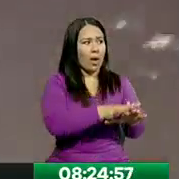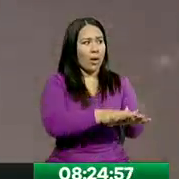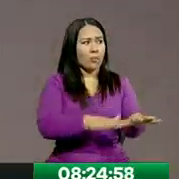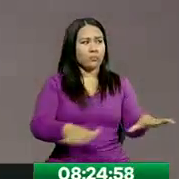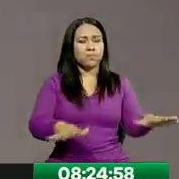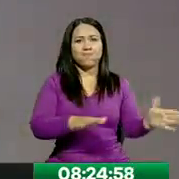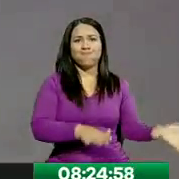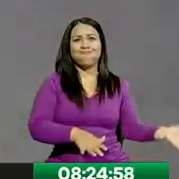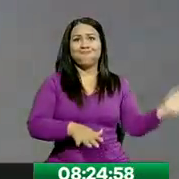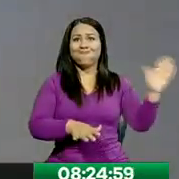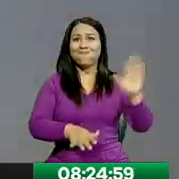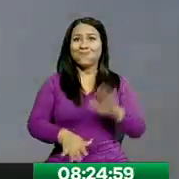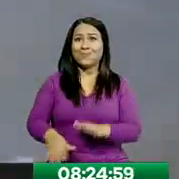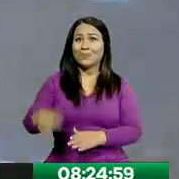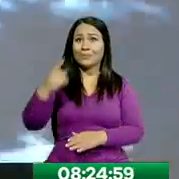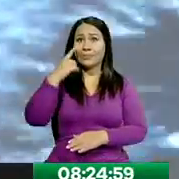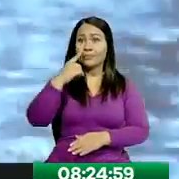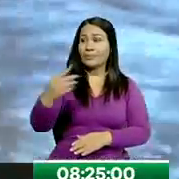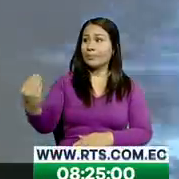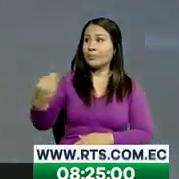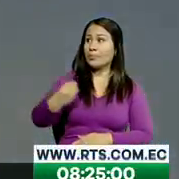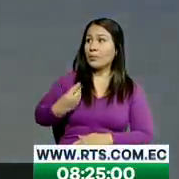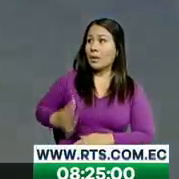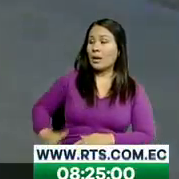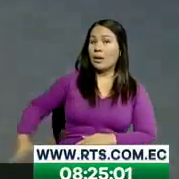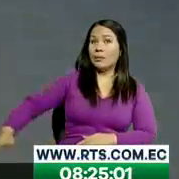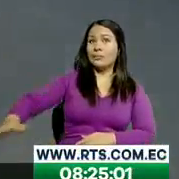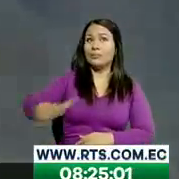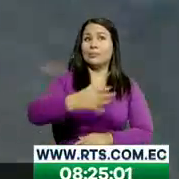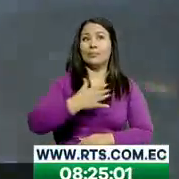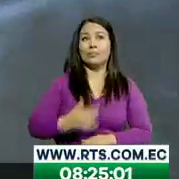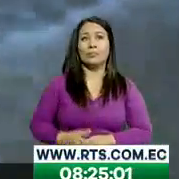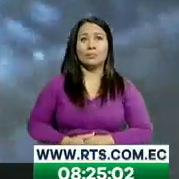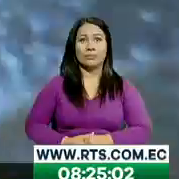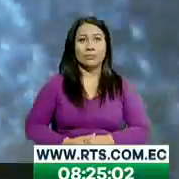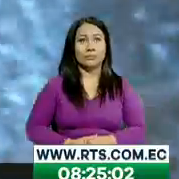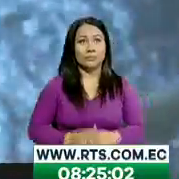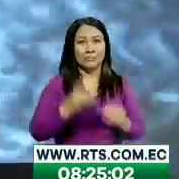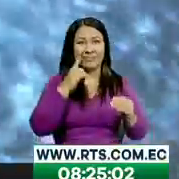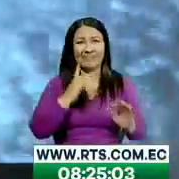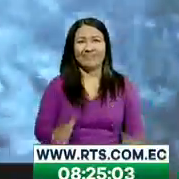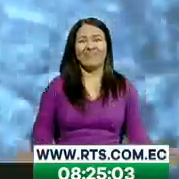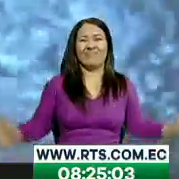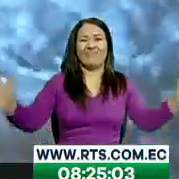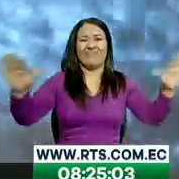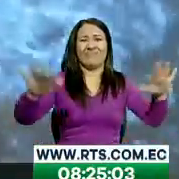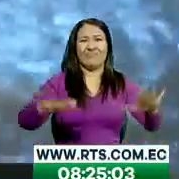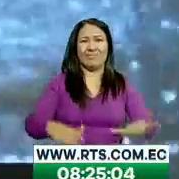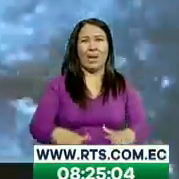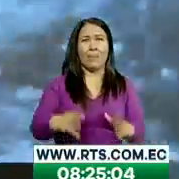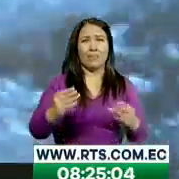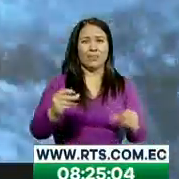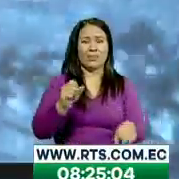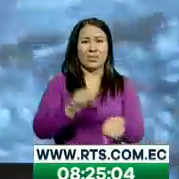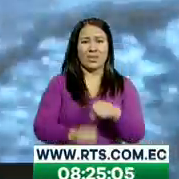El agua convirtió un tramo de esta calle en un verdadero río.